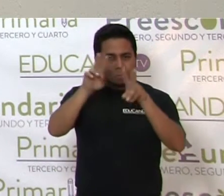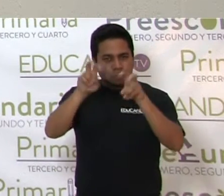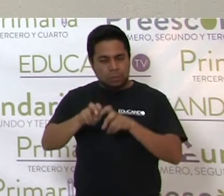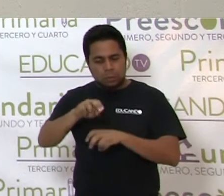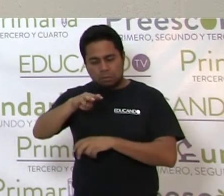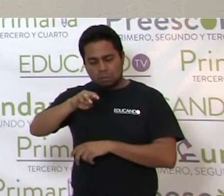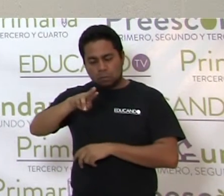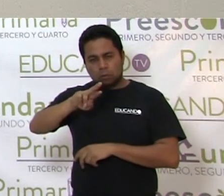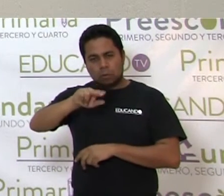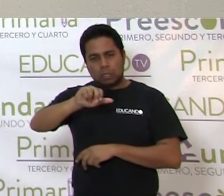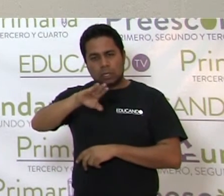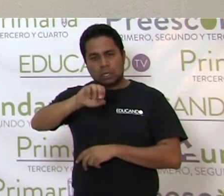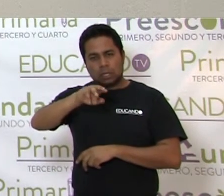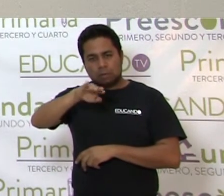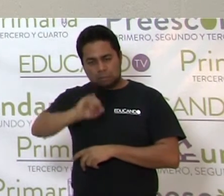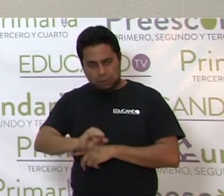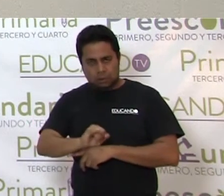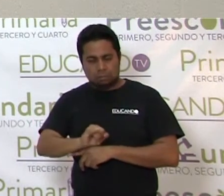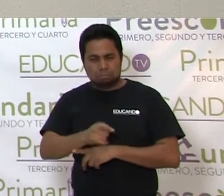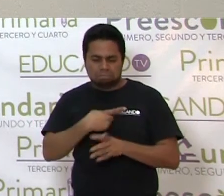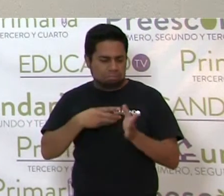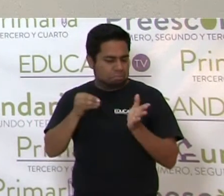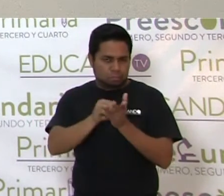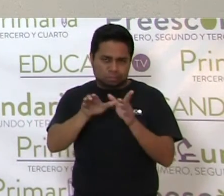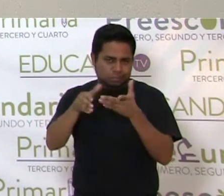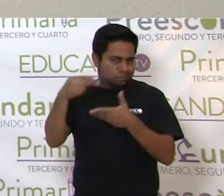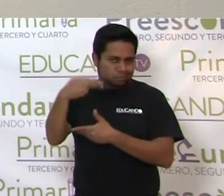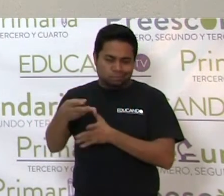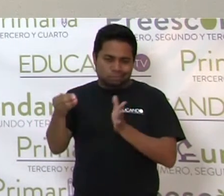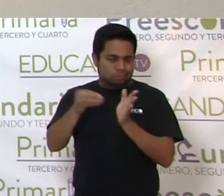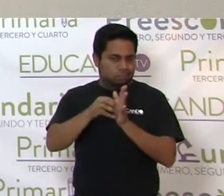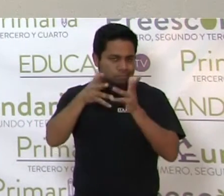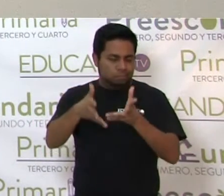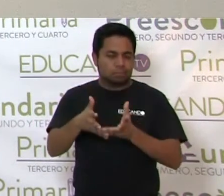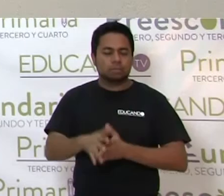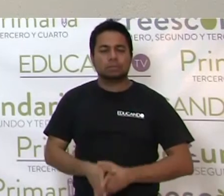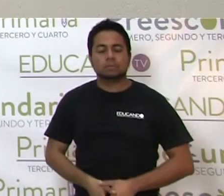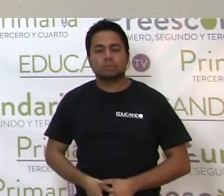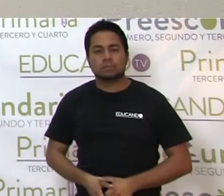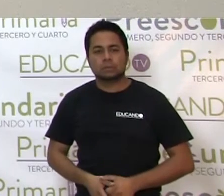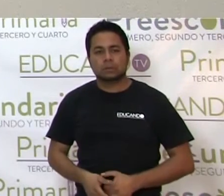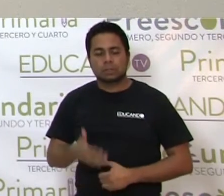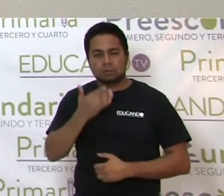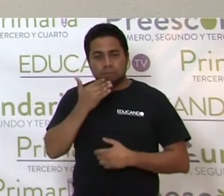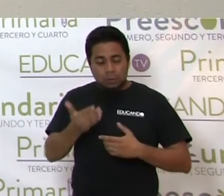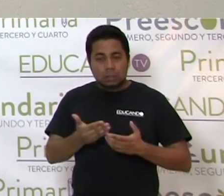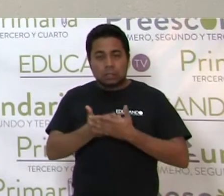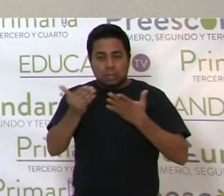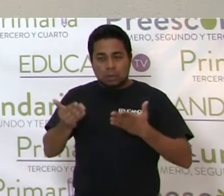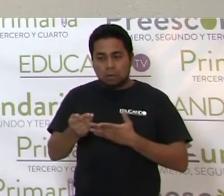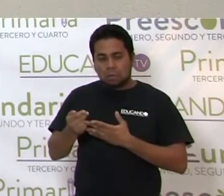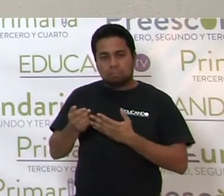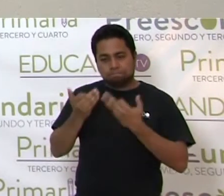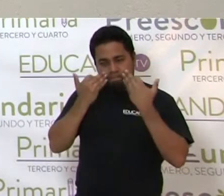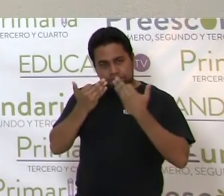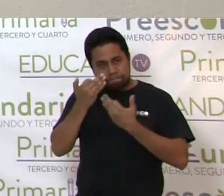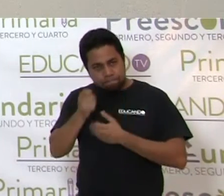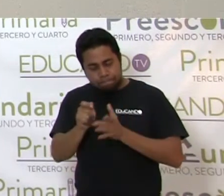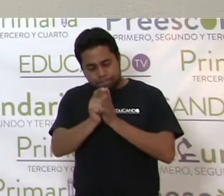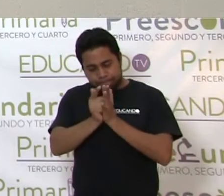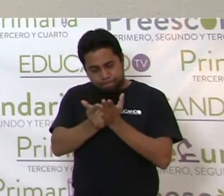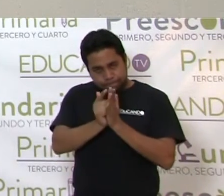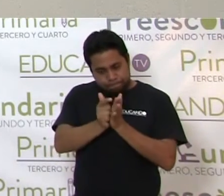Murakami y Sao Hu Sekin. Pues bien, entonces ahora ya vimos una antología, ya vimos cómo